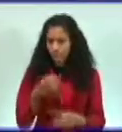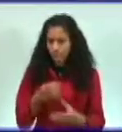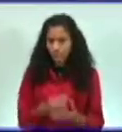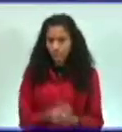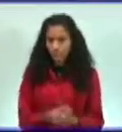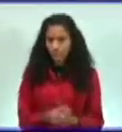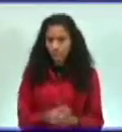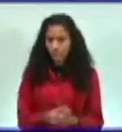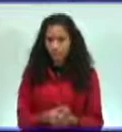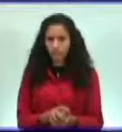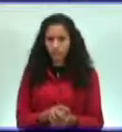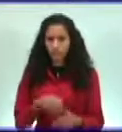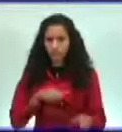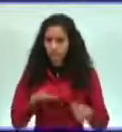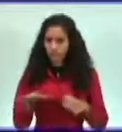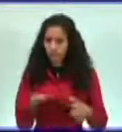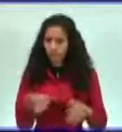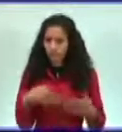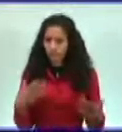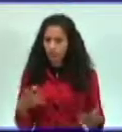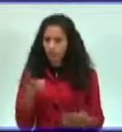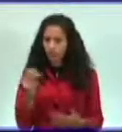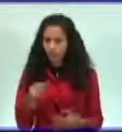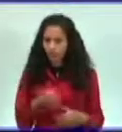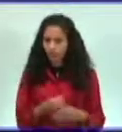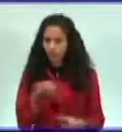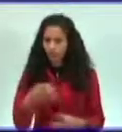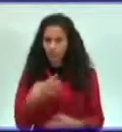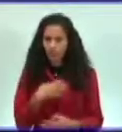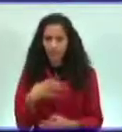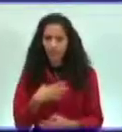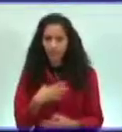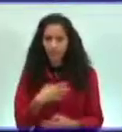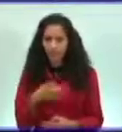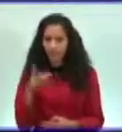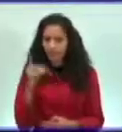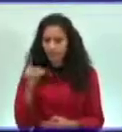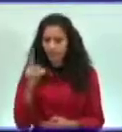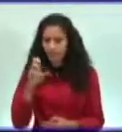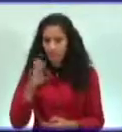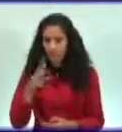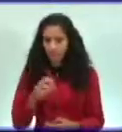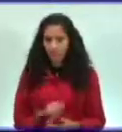Pues, preparados, ¿cuántos vasos tenemos a la derecha?